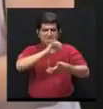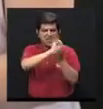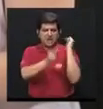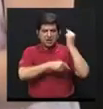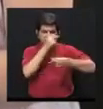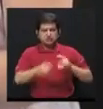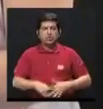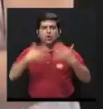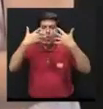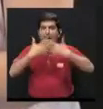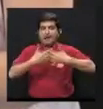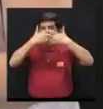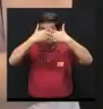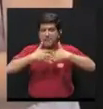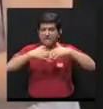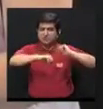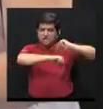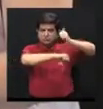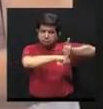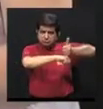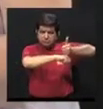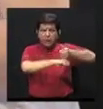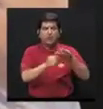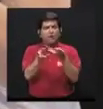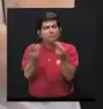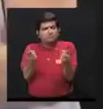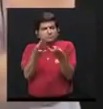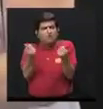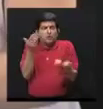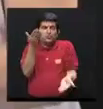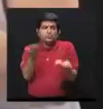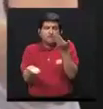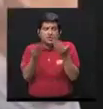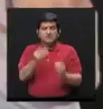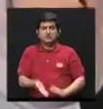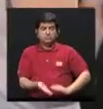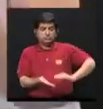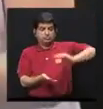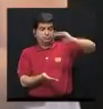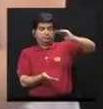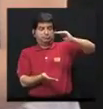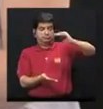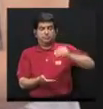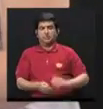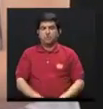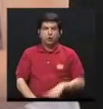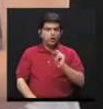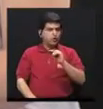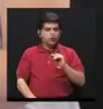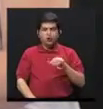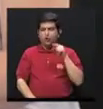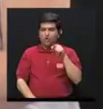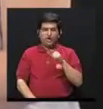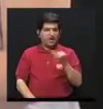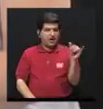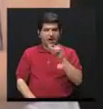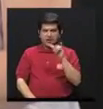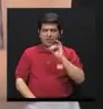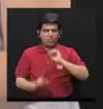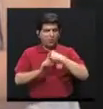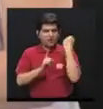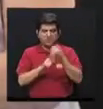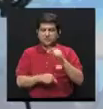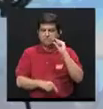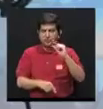corporaciones, produce a lo mejor muchísimo más, no de esta cantidad que se produce por los pequeños, pero